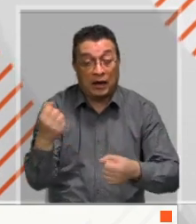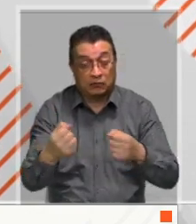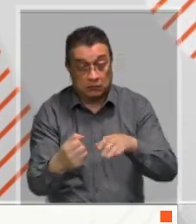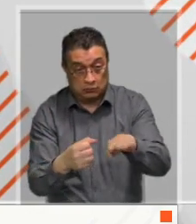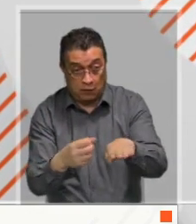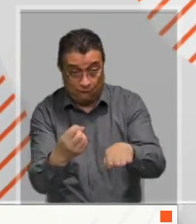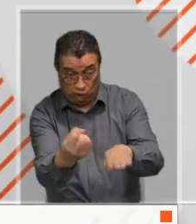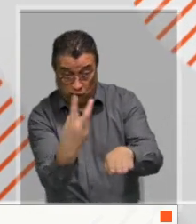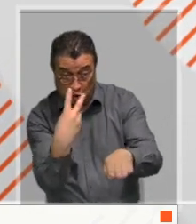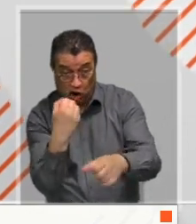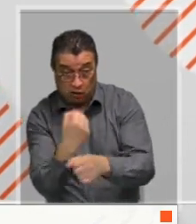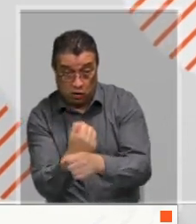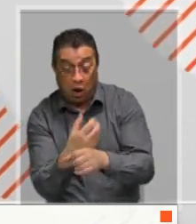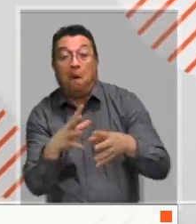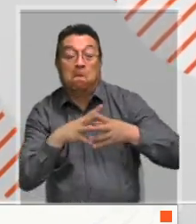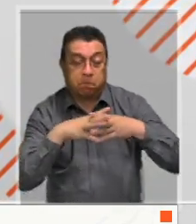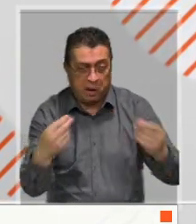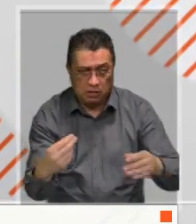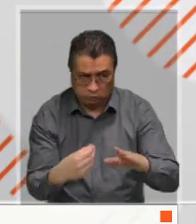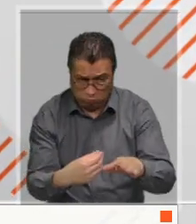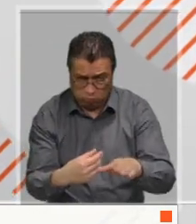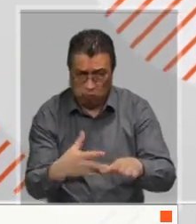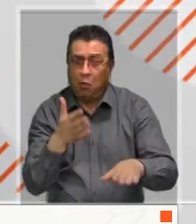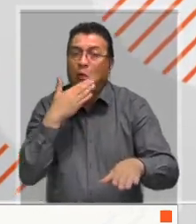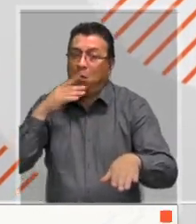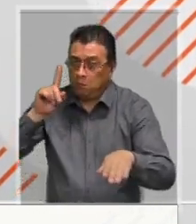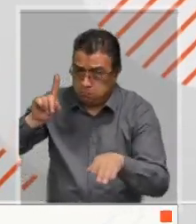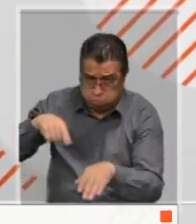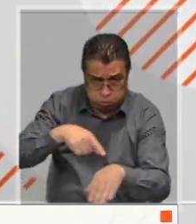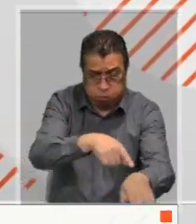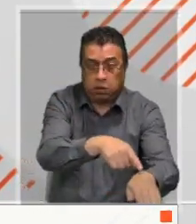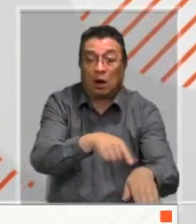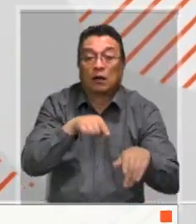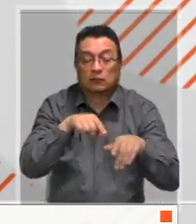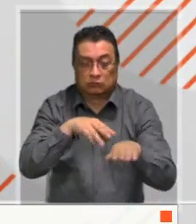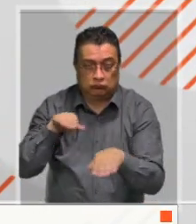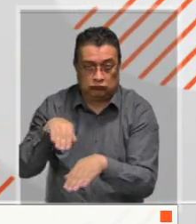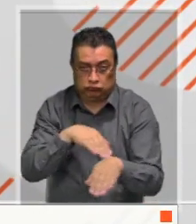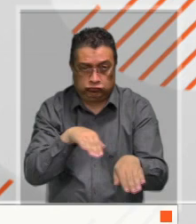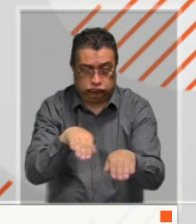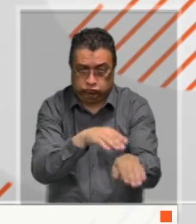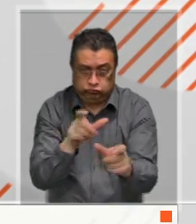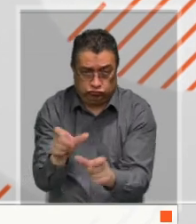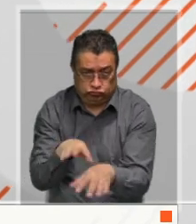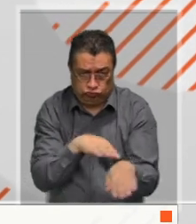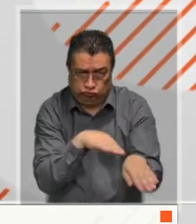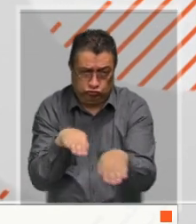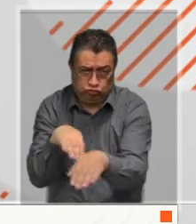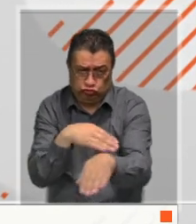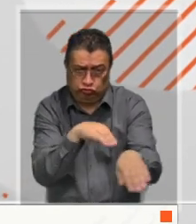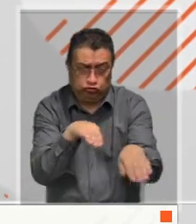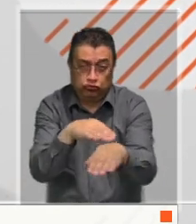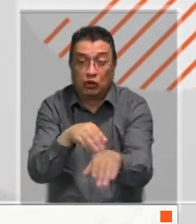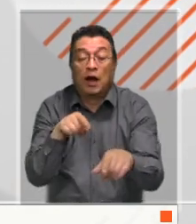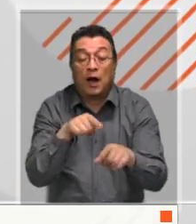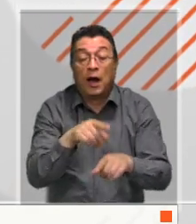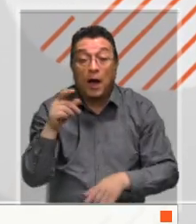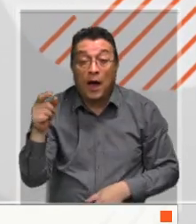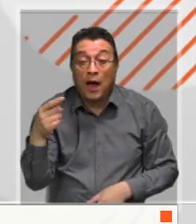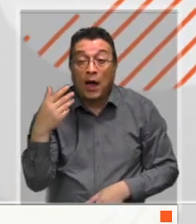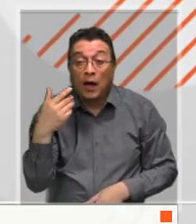observar la presencia de carabineros, se da la fuga del lugar, por lo que se da un seguimiento controlado, lo que en primera